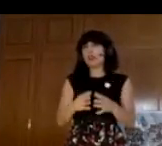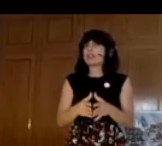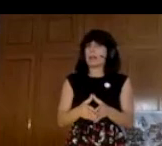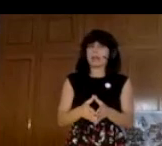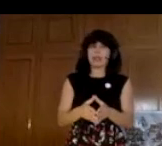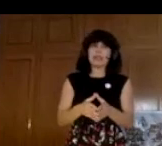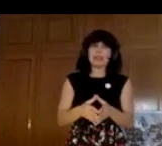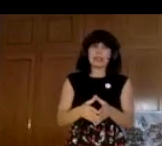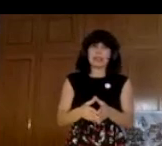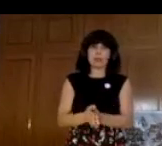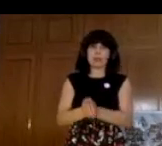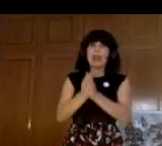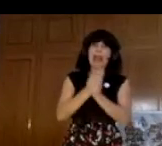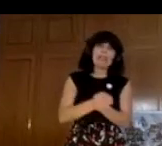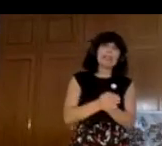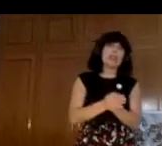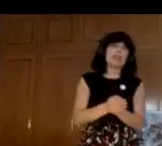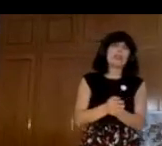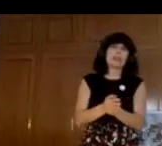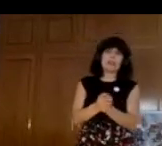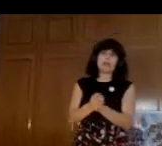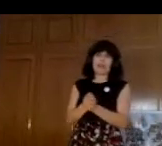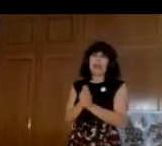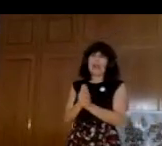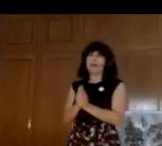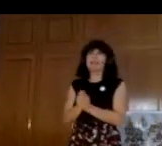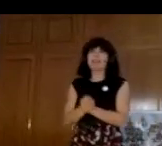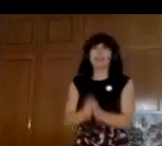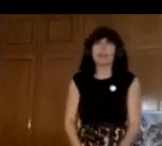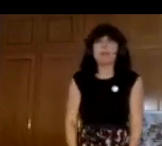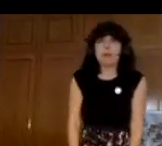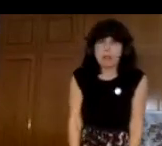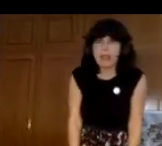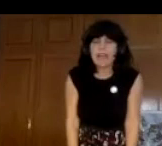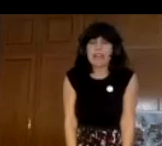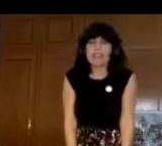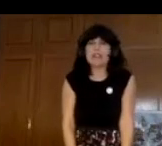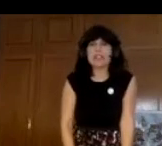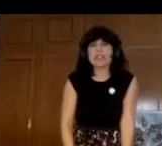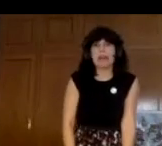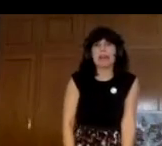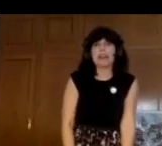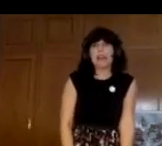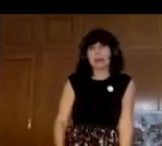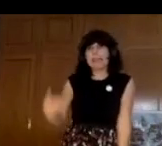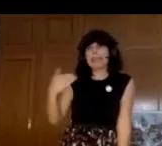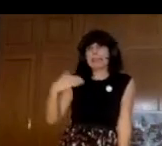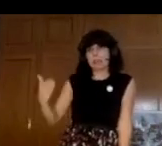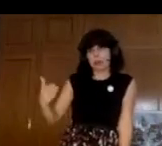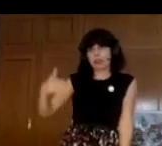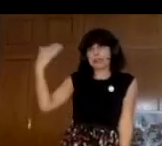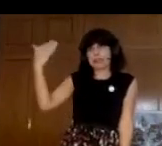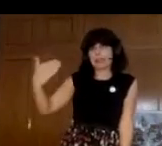todo las migratorias que vienen después. Antes del 11 de septiembre hay menos de 20 muros físicos que separan países